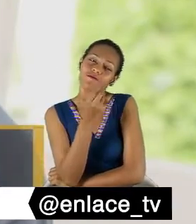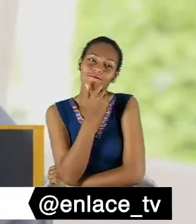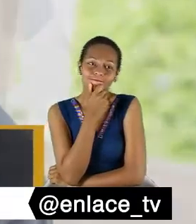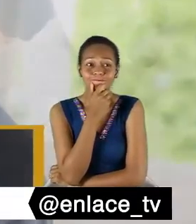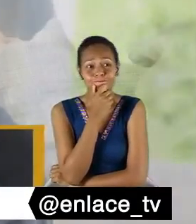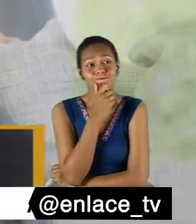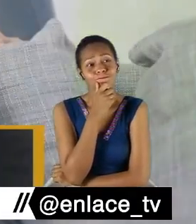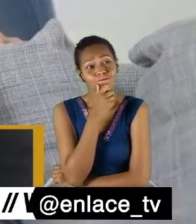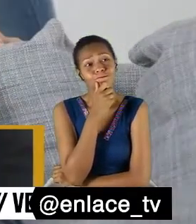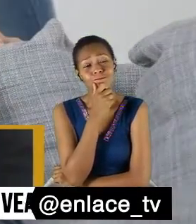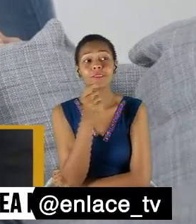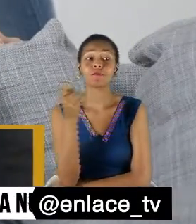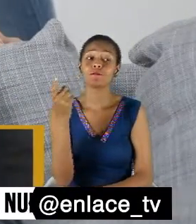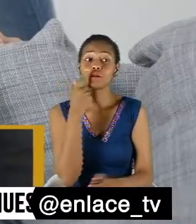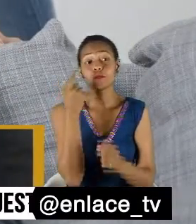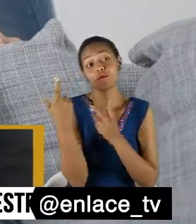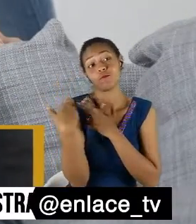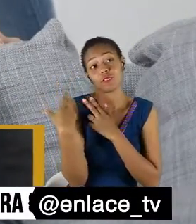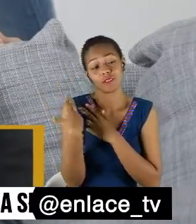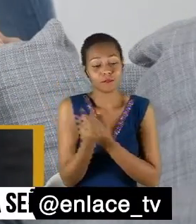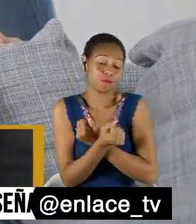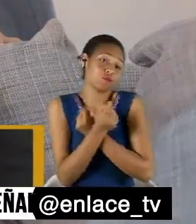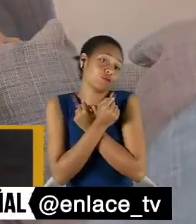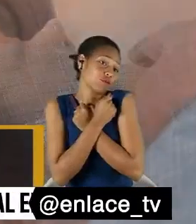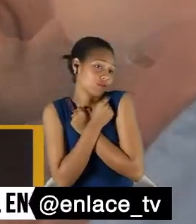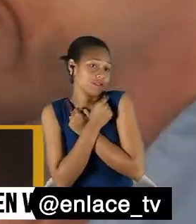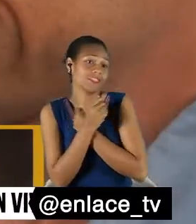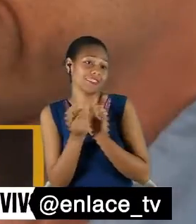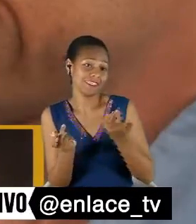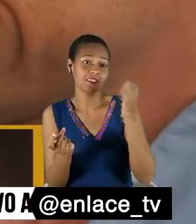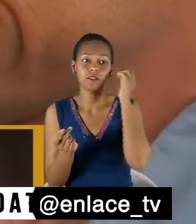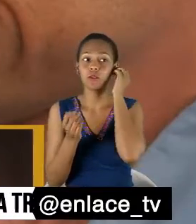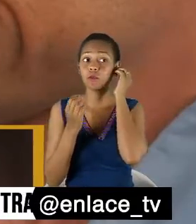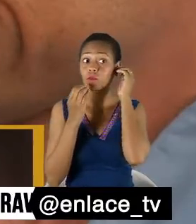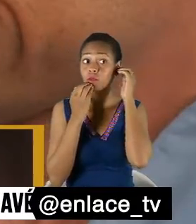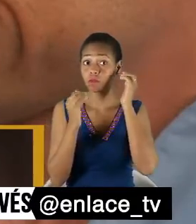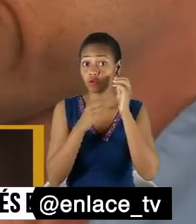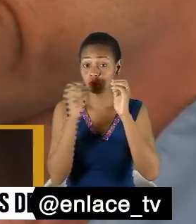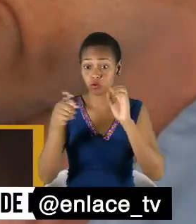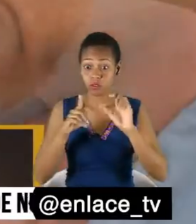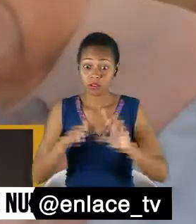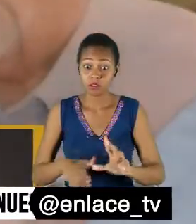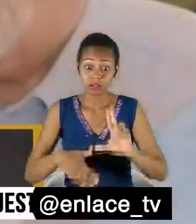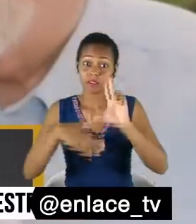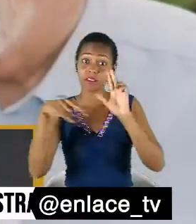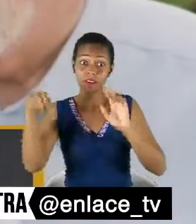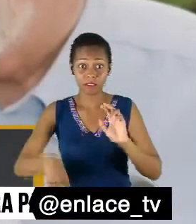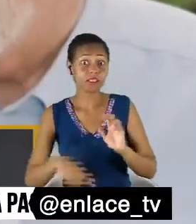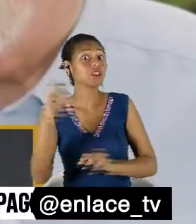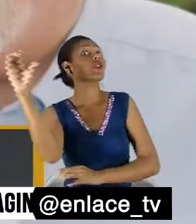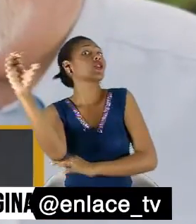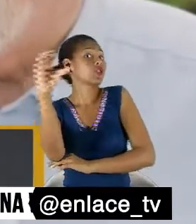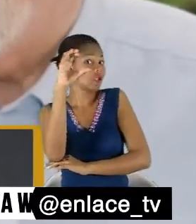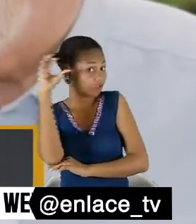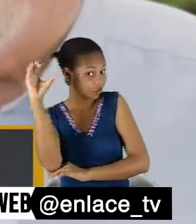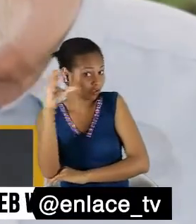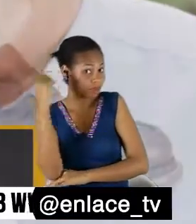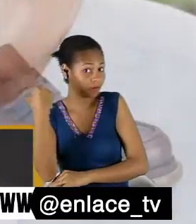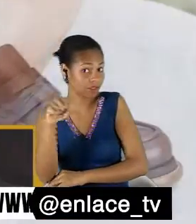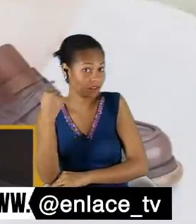paternidad responsable y amorosa. En la mayor parte de los países de América Latina, incluyendo Colombia, se celebra el